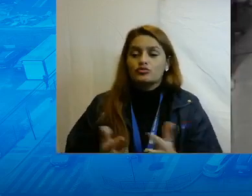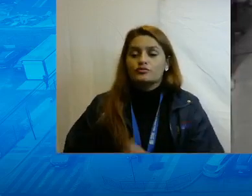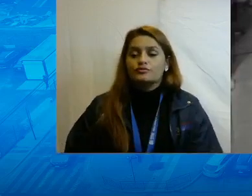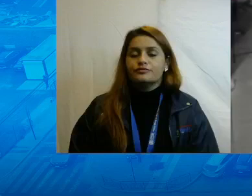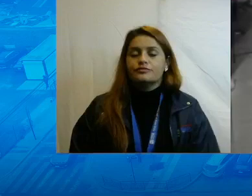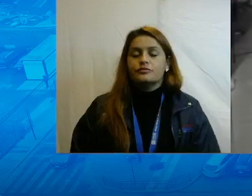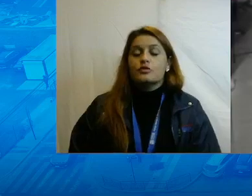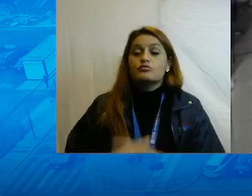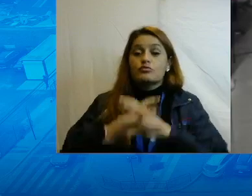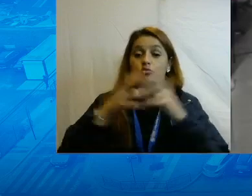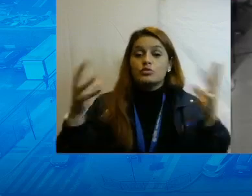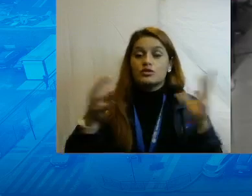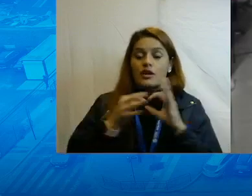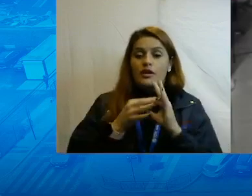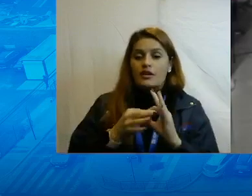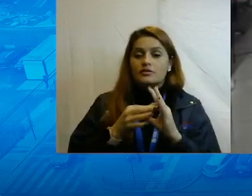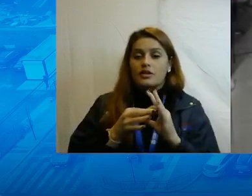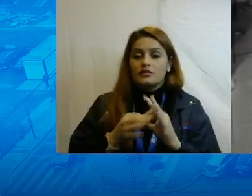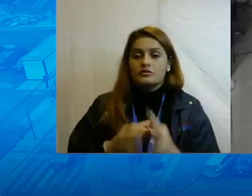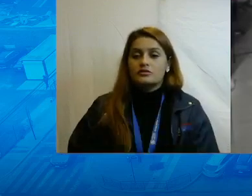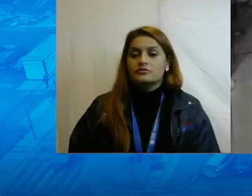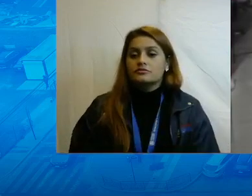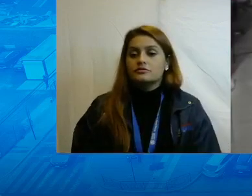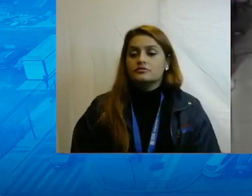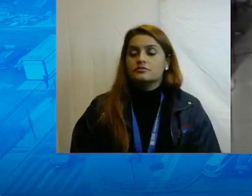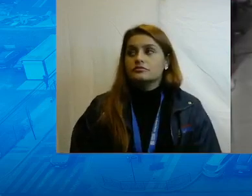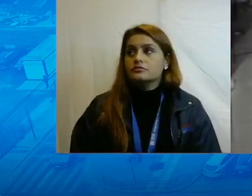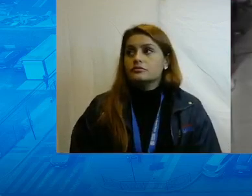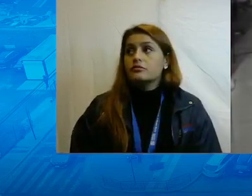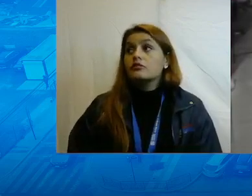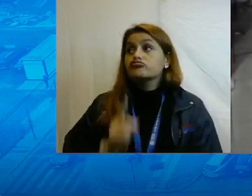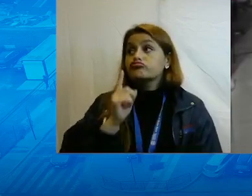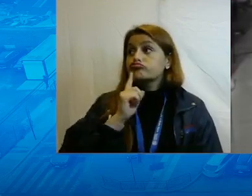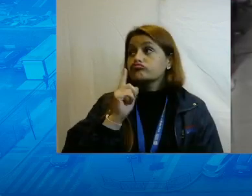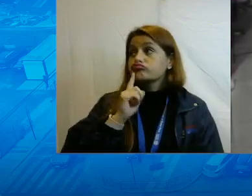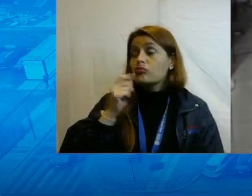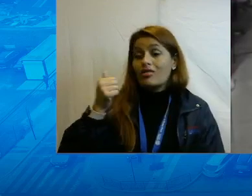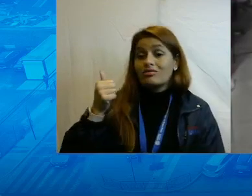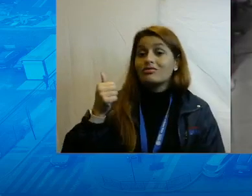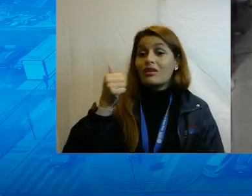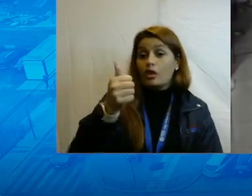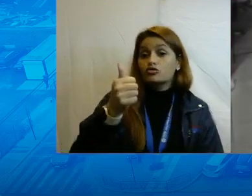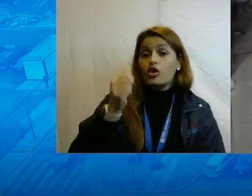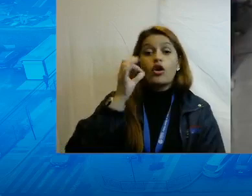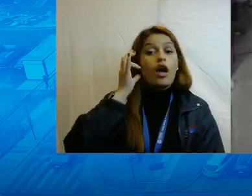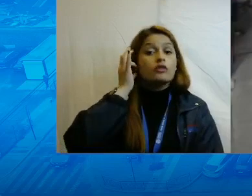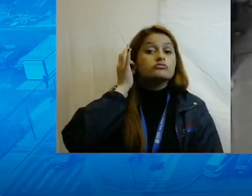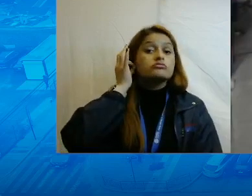alcaldesa. Muchas gracias. Gracias, concejal. Está la directora presente.